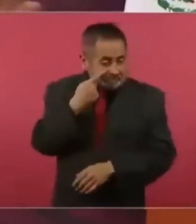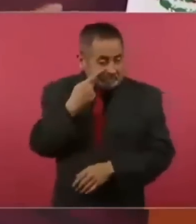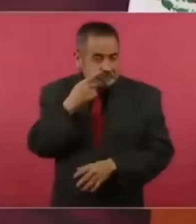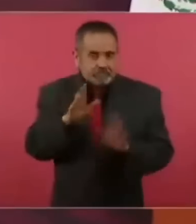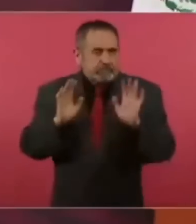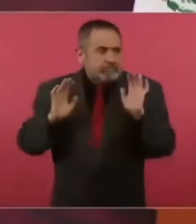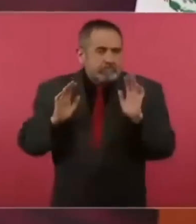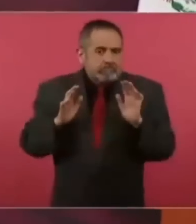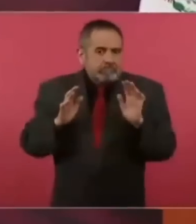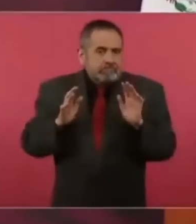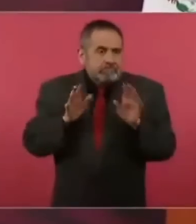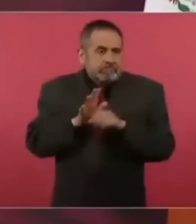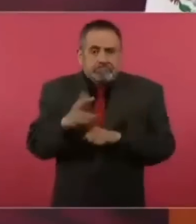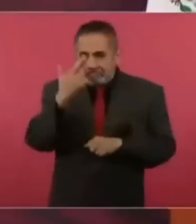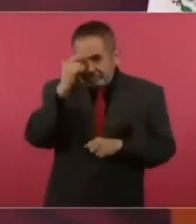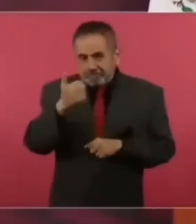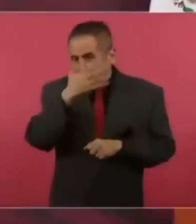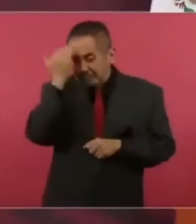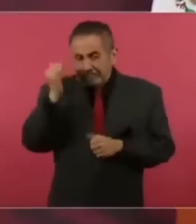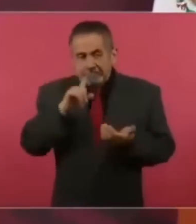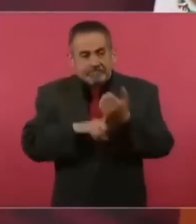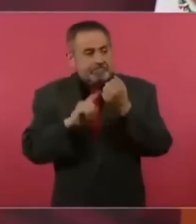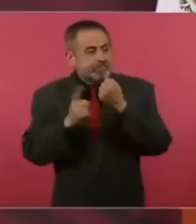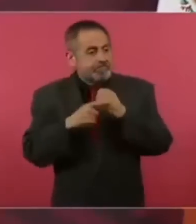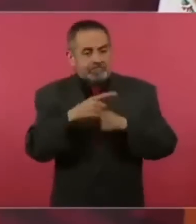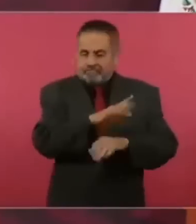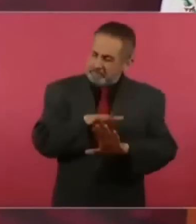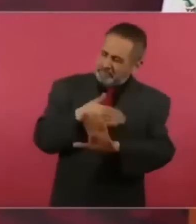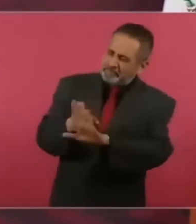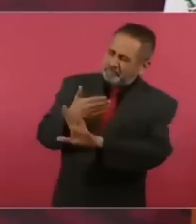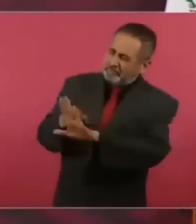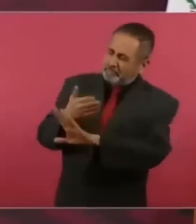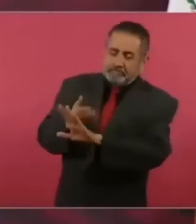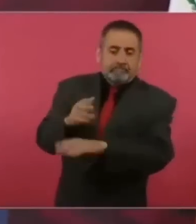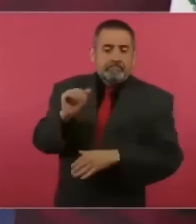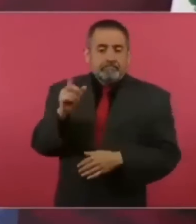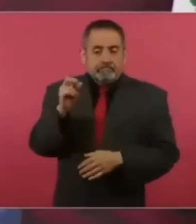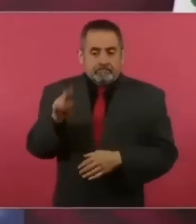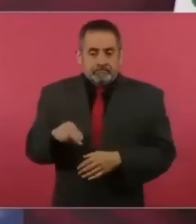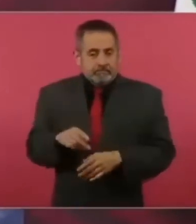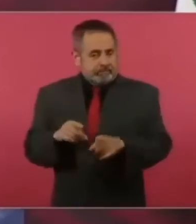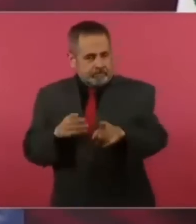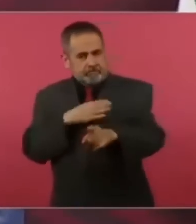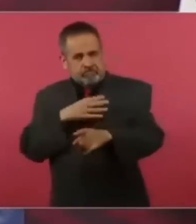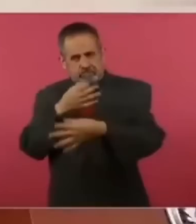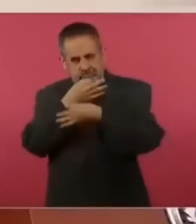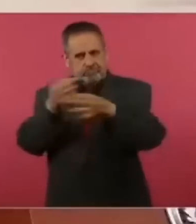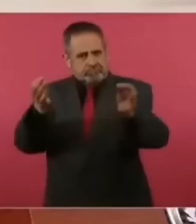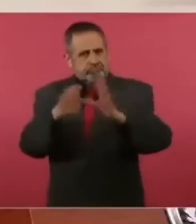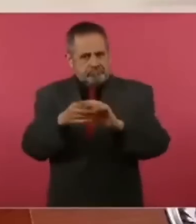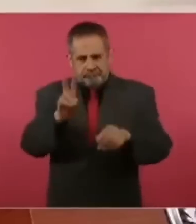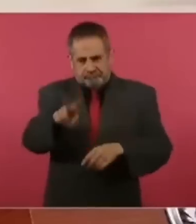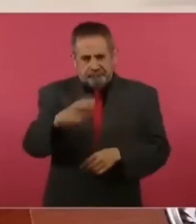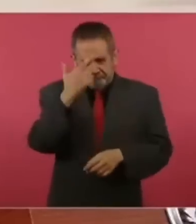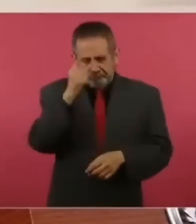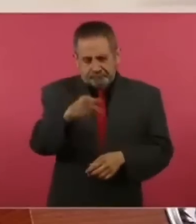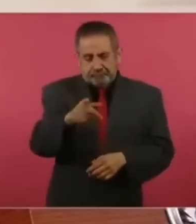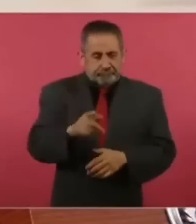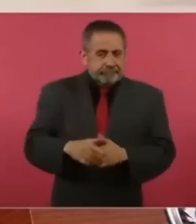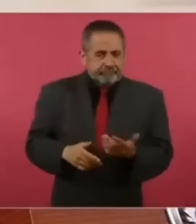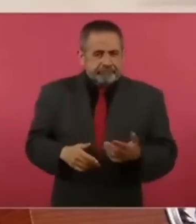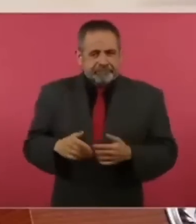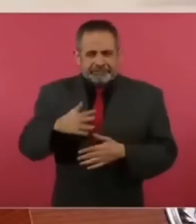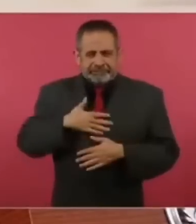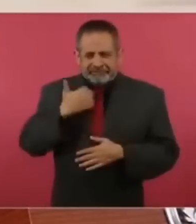No sé por qué razón. Sí. Pero qué bien que lo dices.